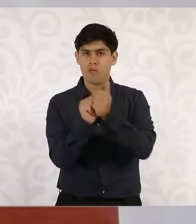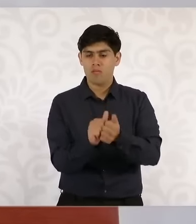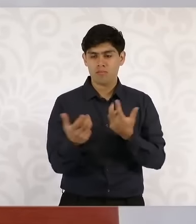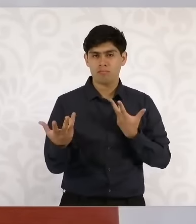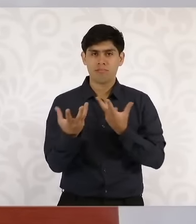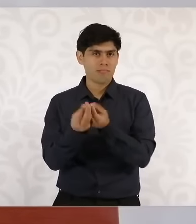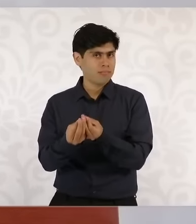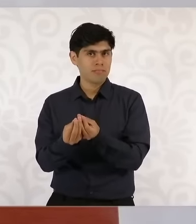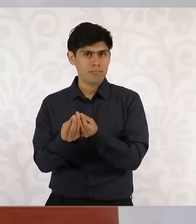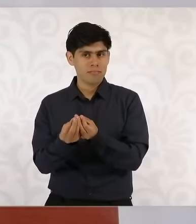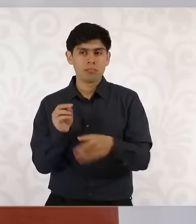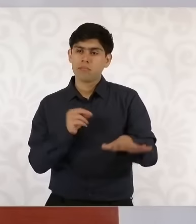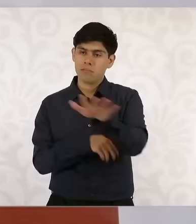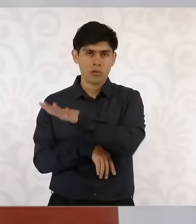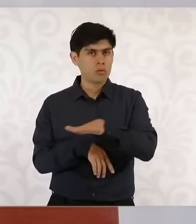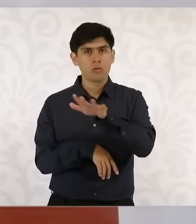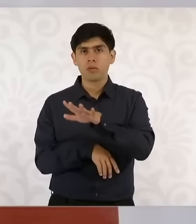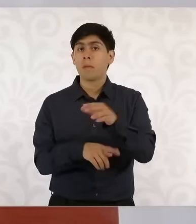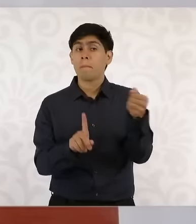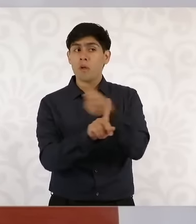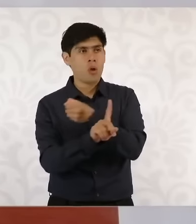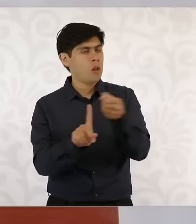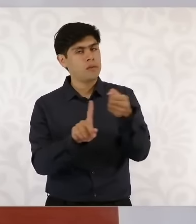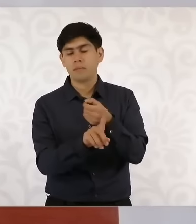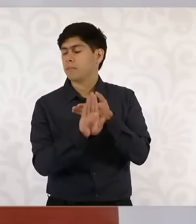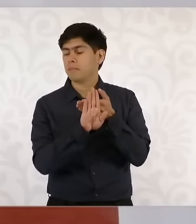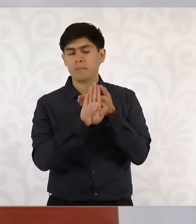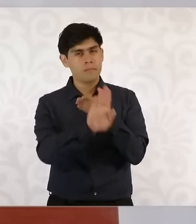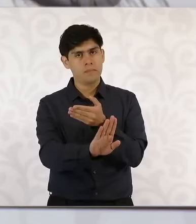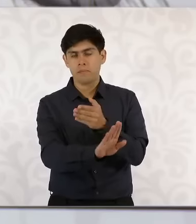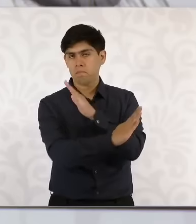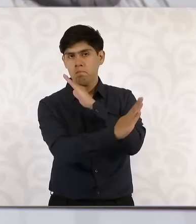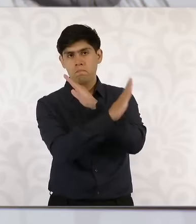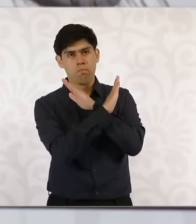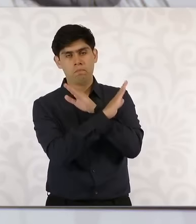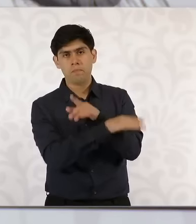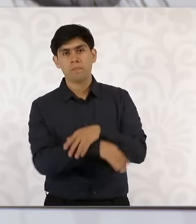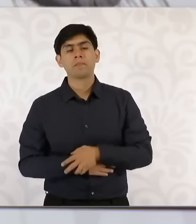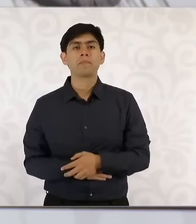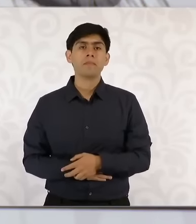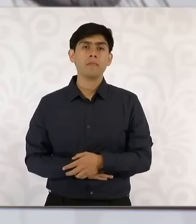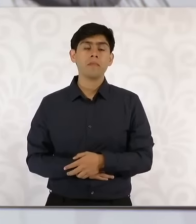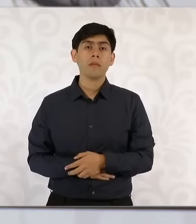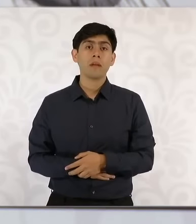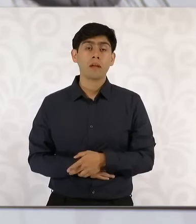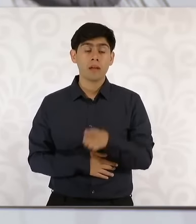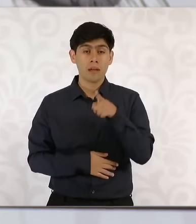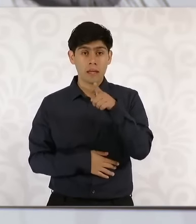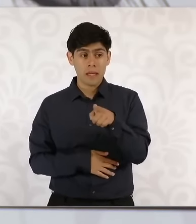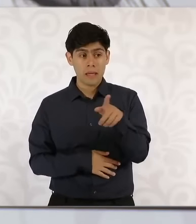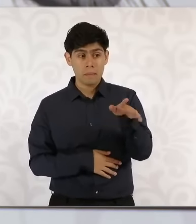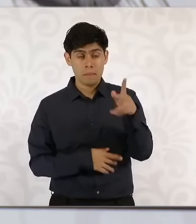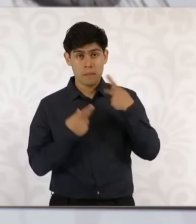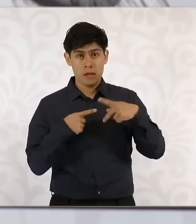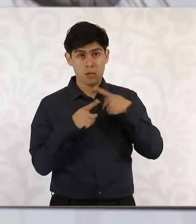Y no a la violencia, no a la violencia. Quien promueve la violencia